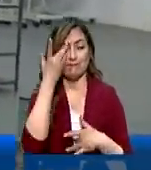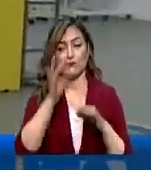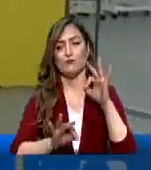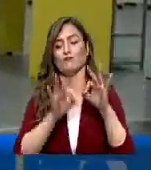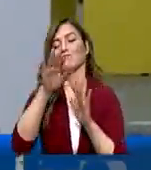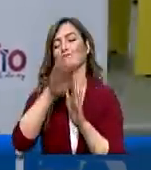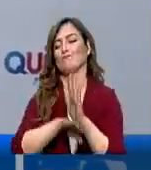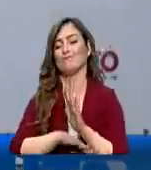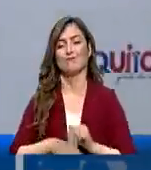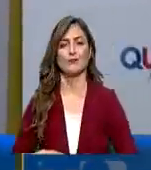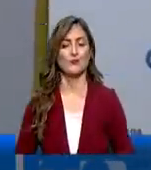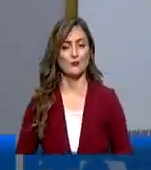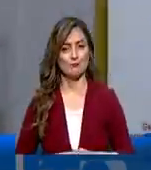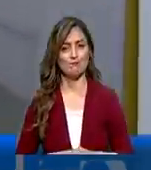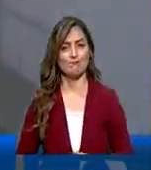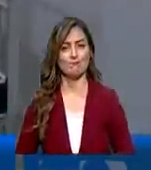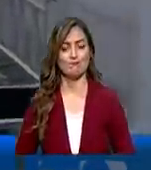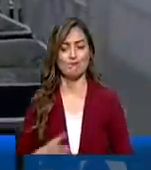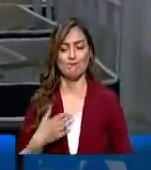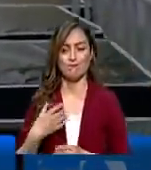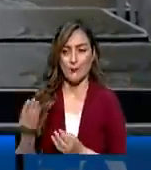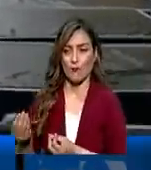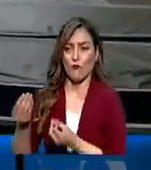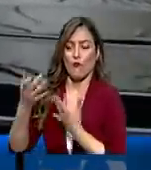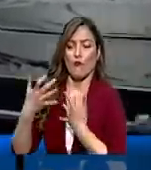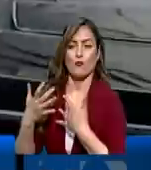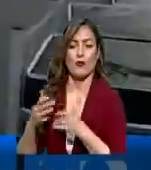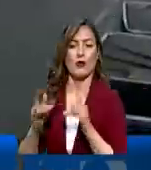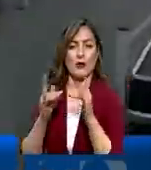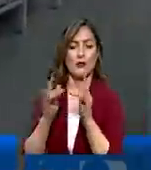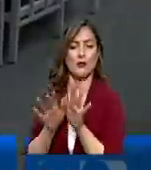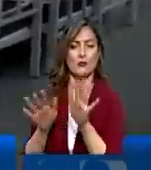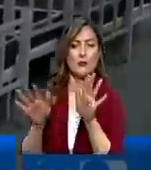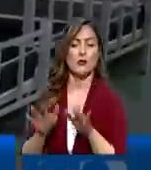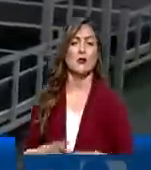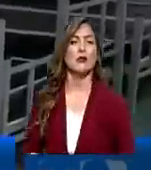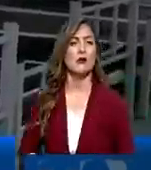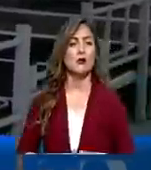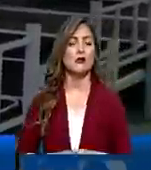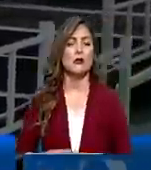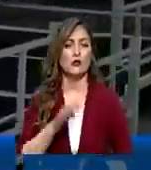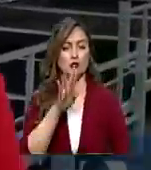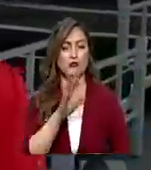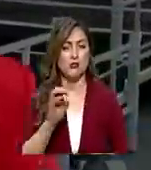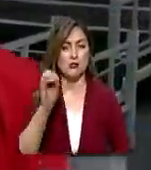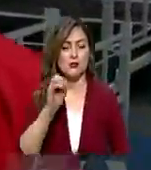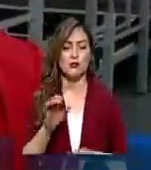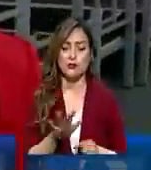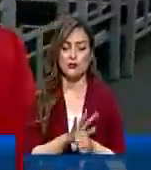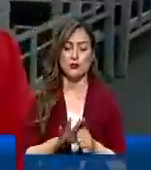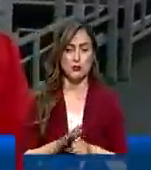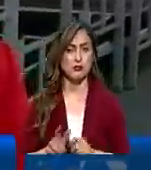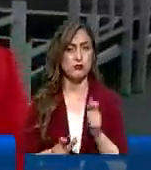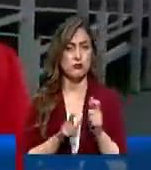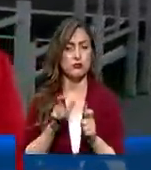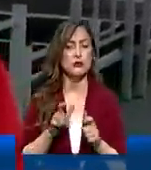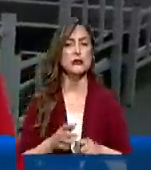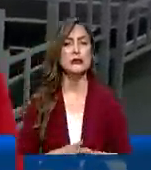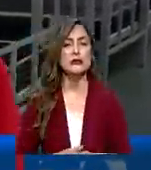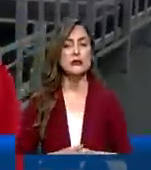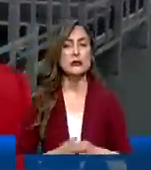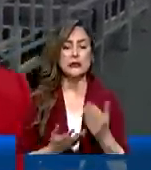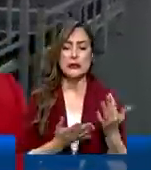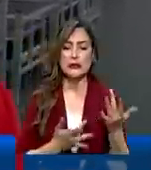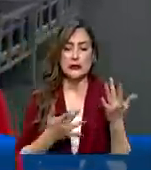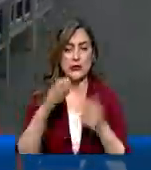contagios. Bueno, nosotros tenemos información que a nivel de las camas generales hay un 40% de ocupación, hay cero pacientes en lista